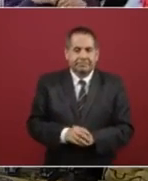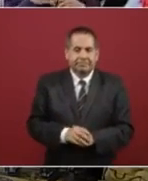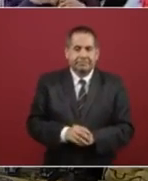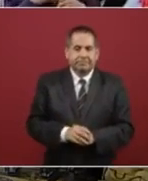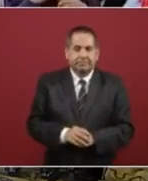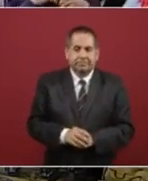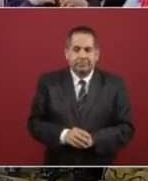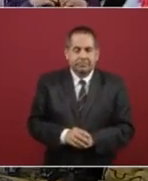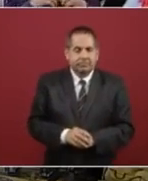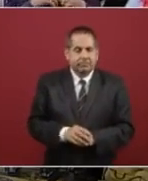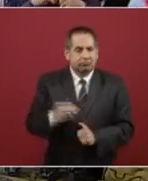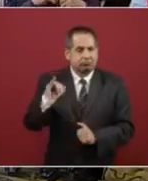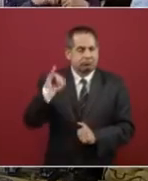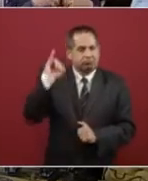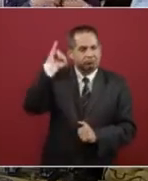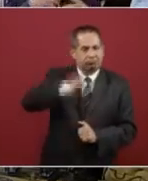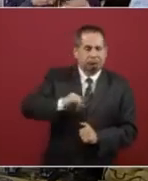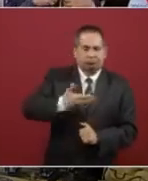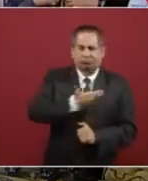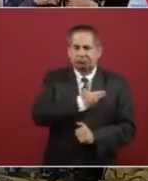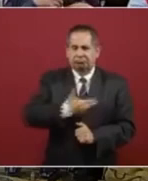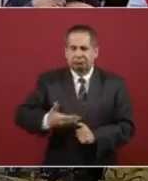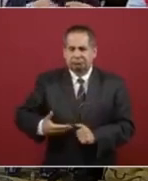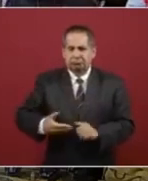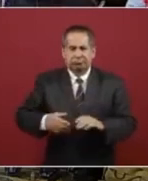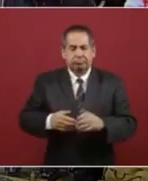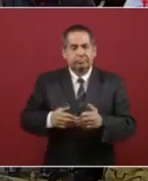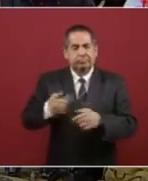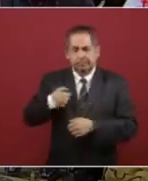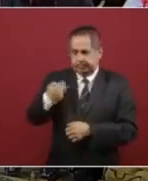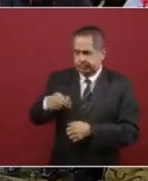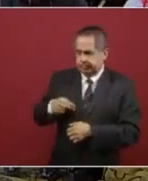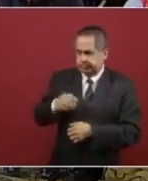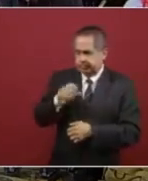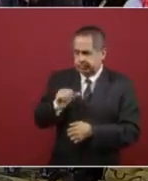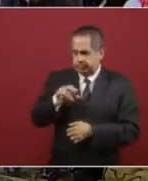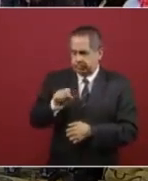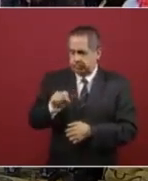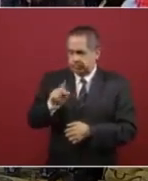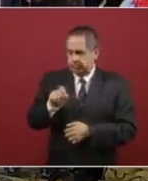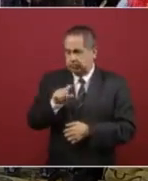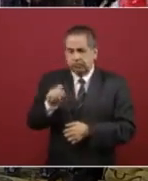Jefe del Poder Ejecutivo Federal, Carlos Pozos, reportero de